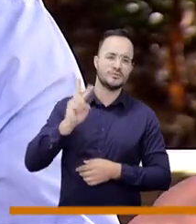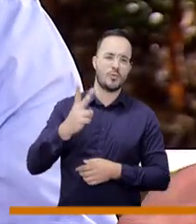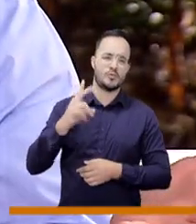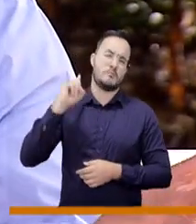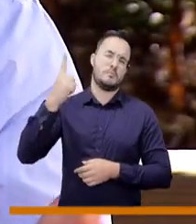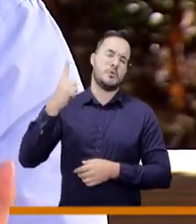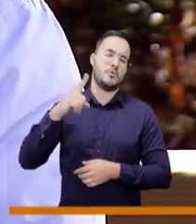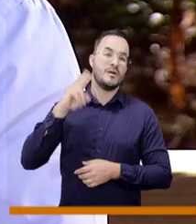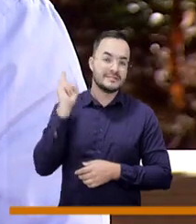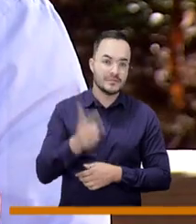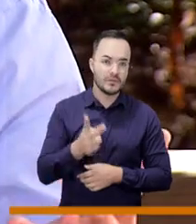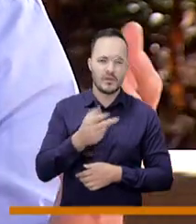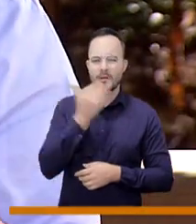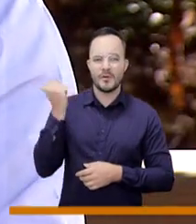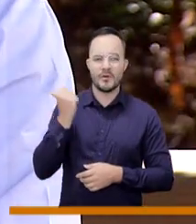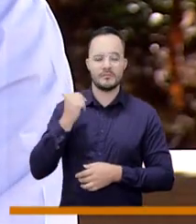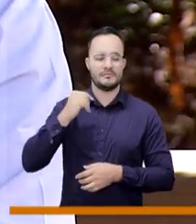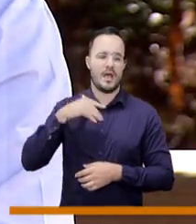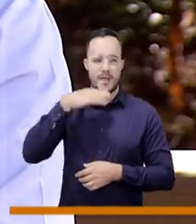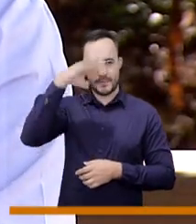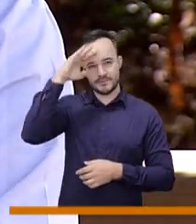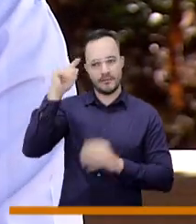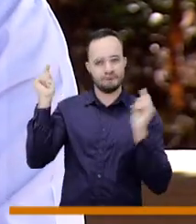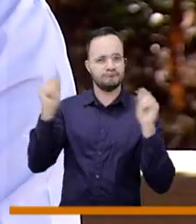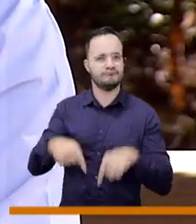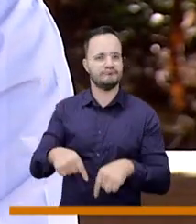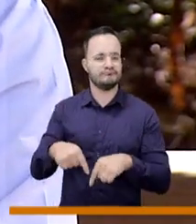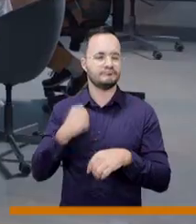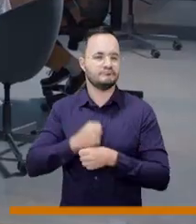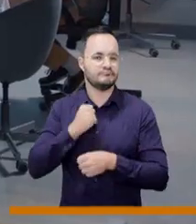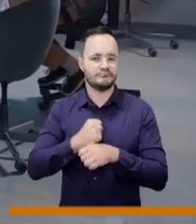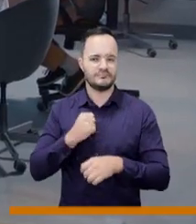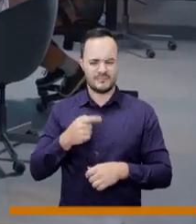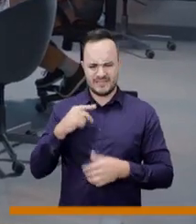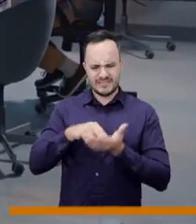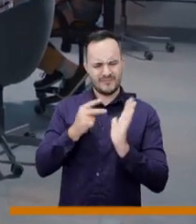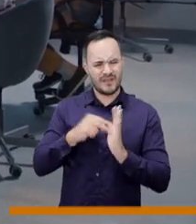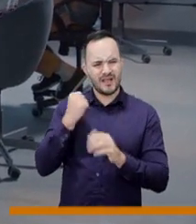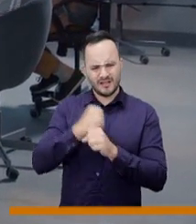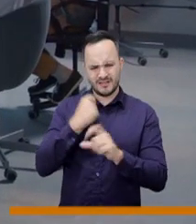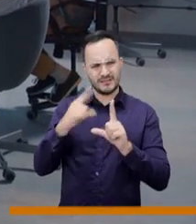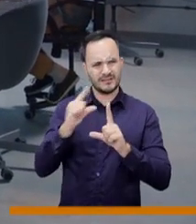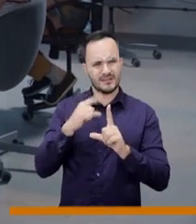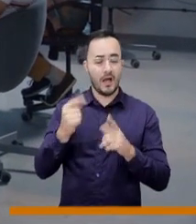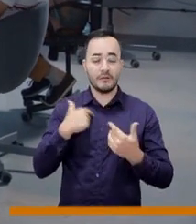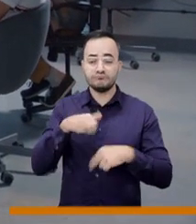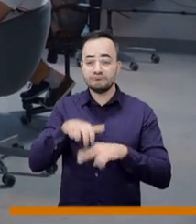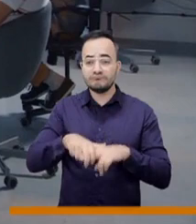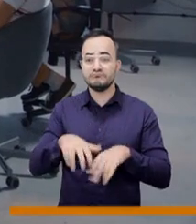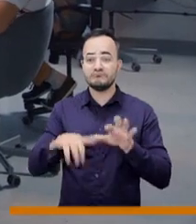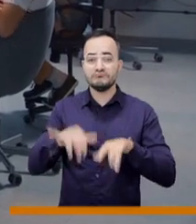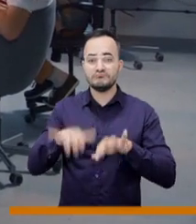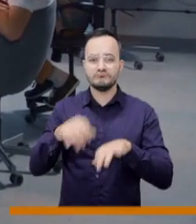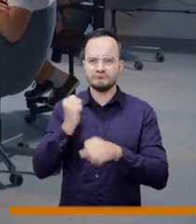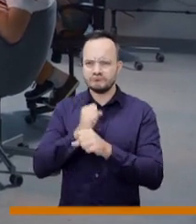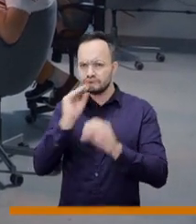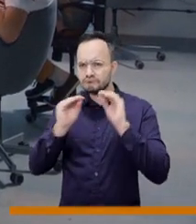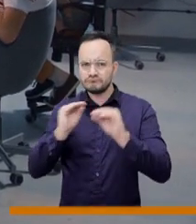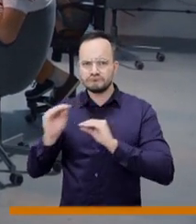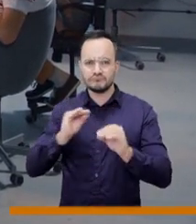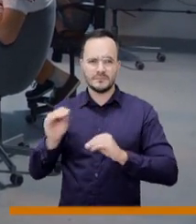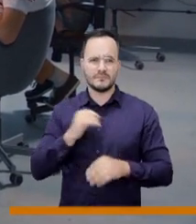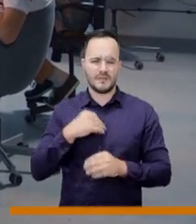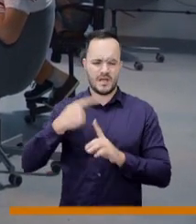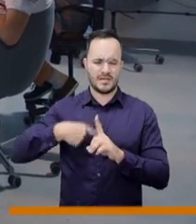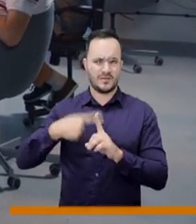¿Quiénes son los nómadas digitales? Aquellos que pueden hacer trabajo remoto desde un computador, a través de internet, sentados en un café, que pueden venir a